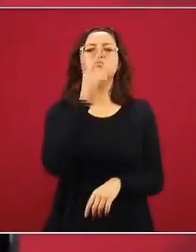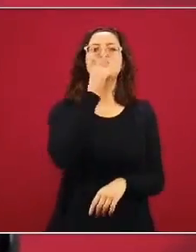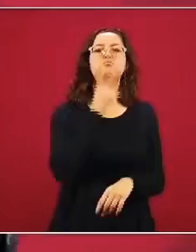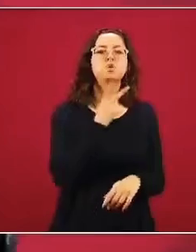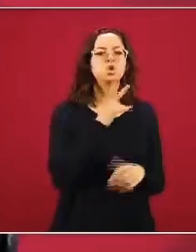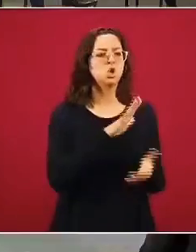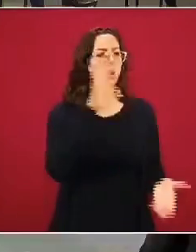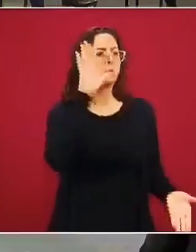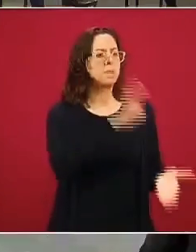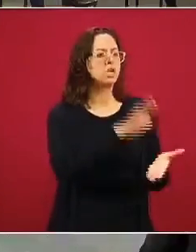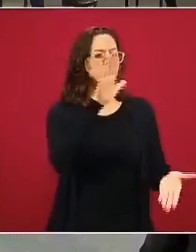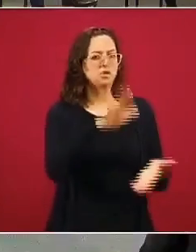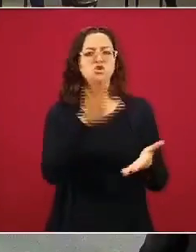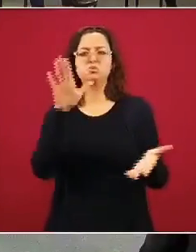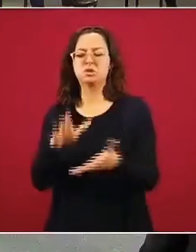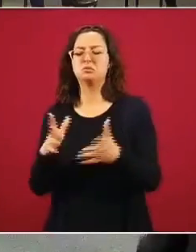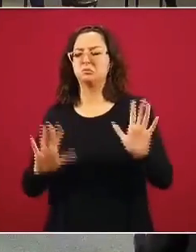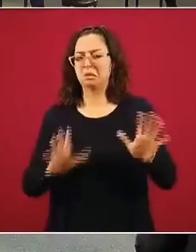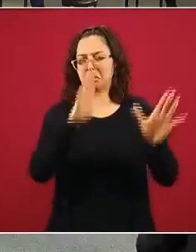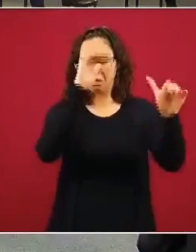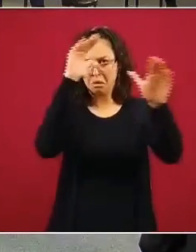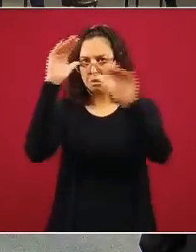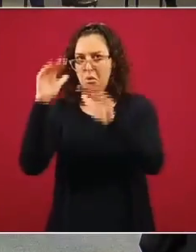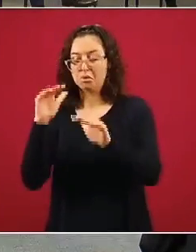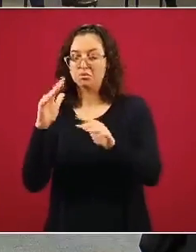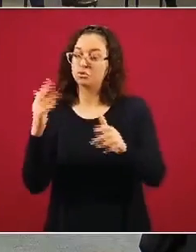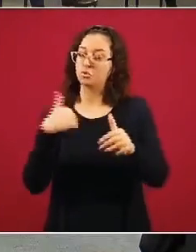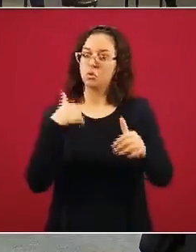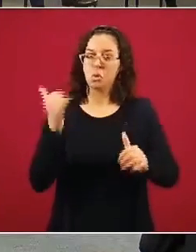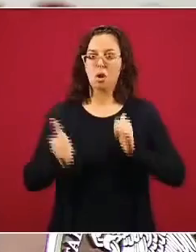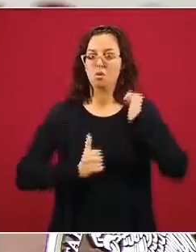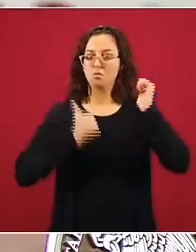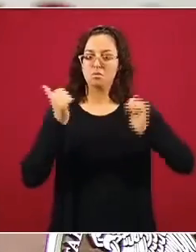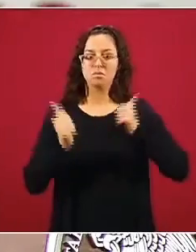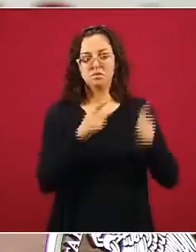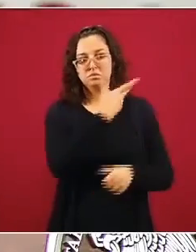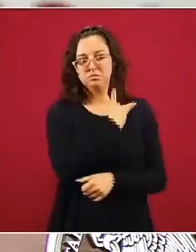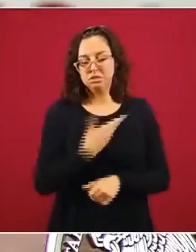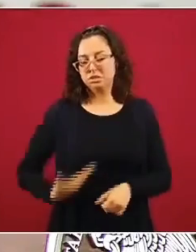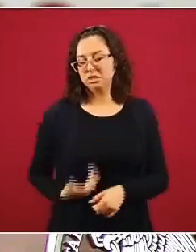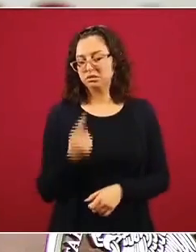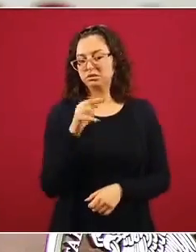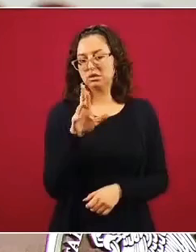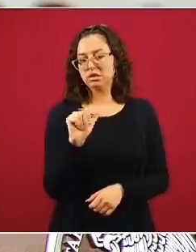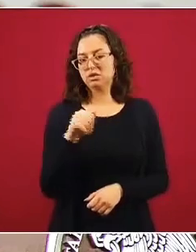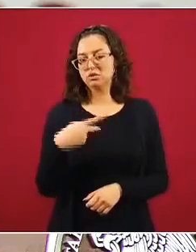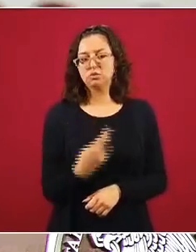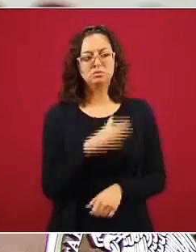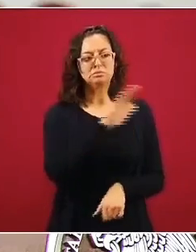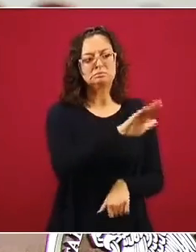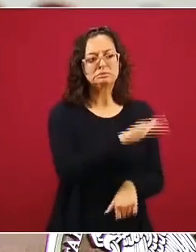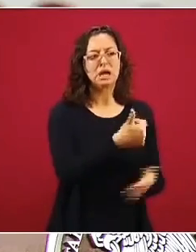aproveché para decirle al presidente Trump que nos ayudara a conseguir ventiladores,